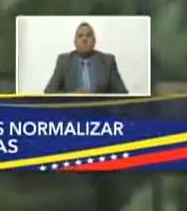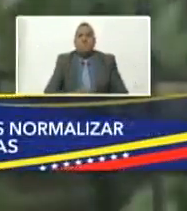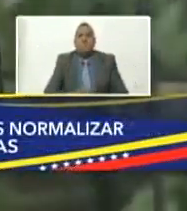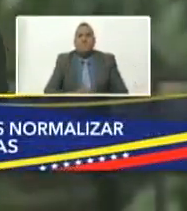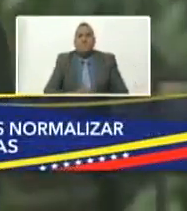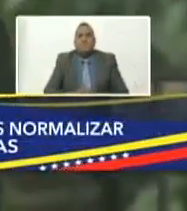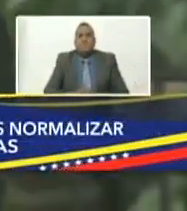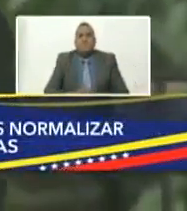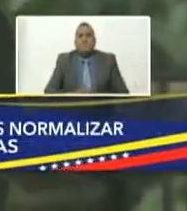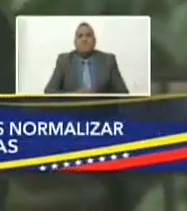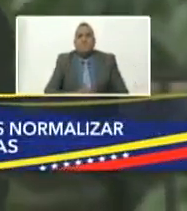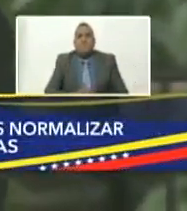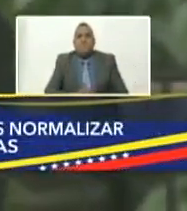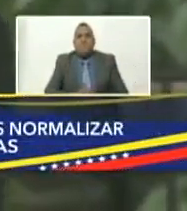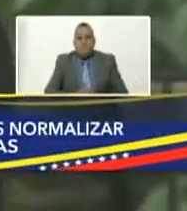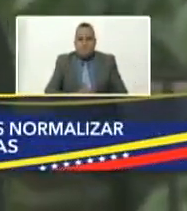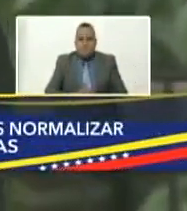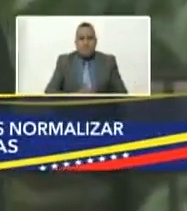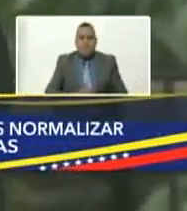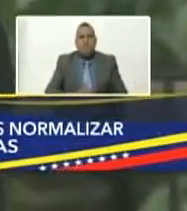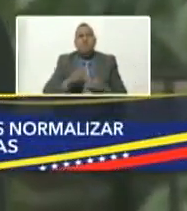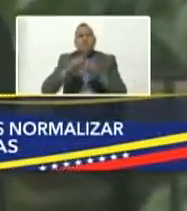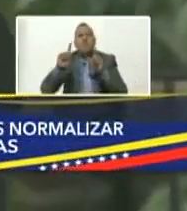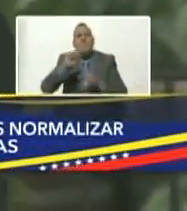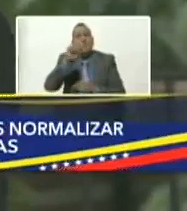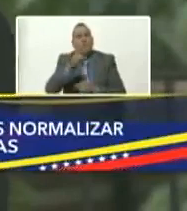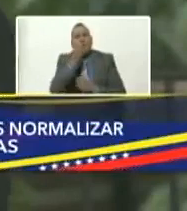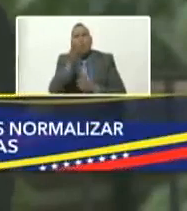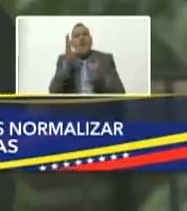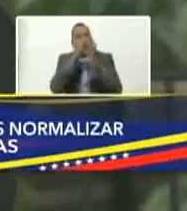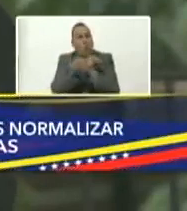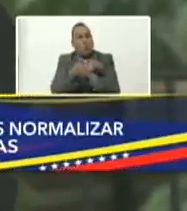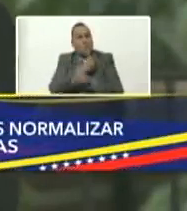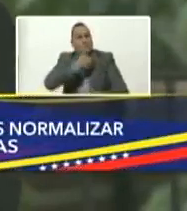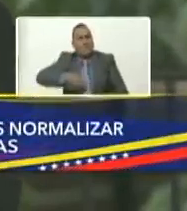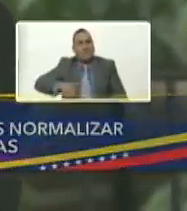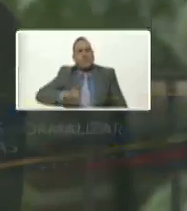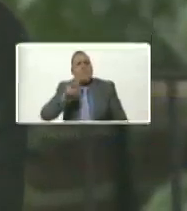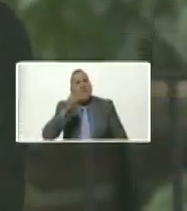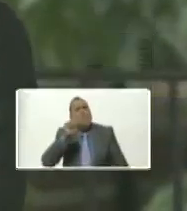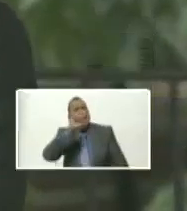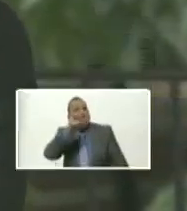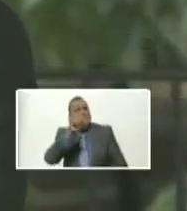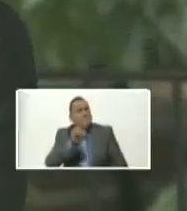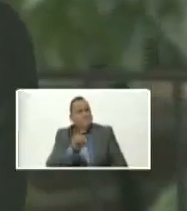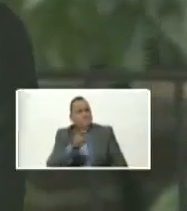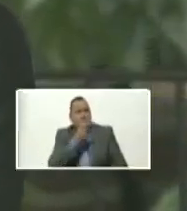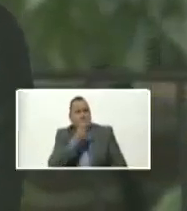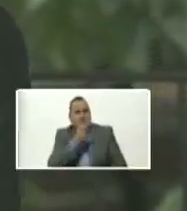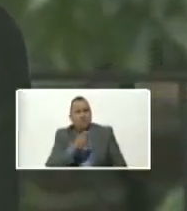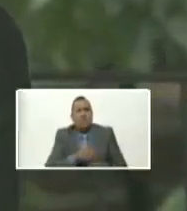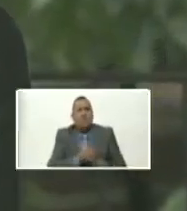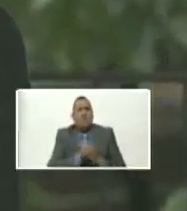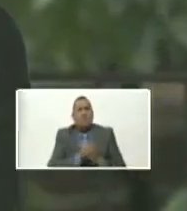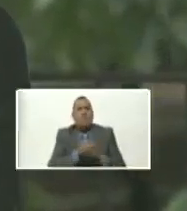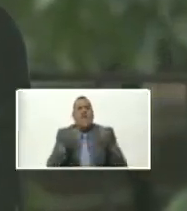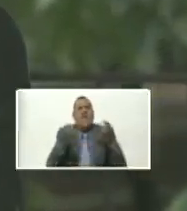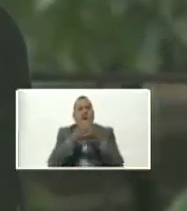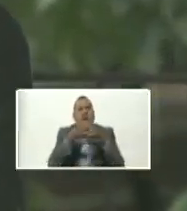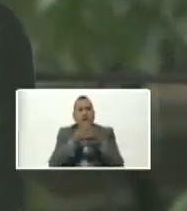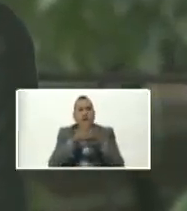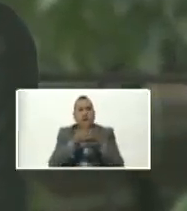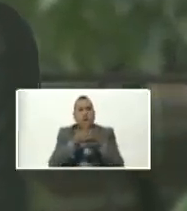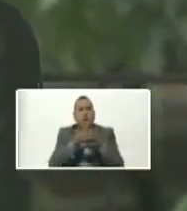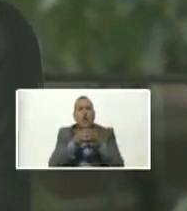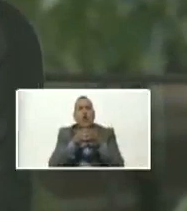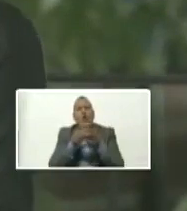Buenas noches. Otra pregunta. Buenas noches, señor presidente. Tengo dos preguntas. La primera vinculada a la reunión y cooperación estratégica con